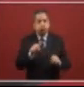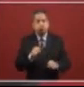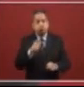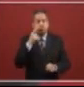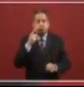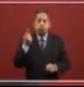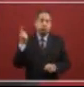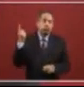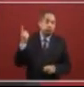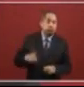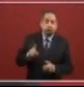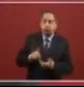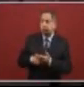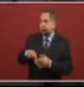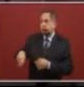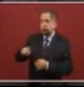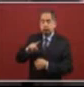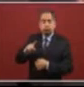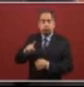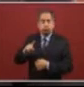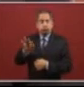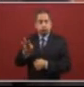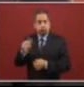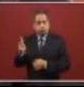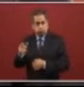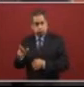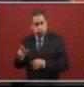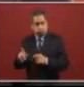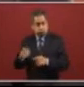que dictó la Fiscalía